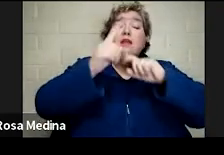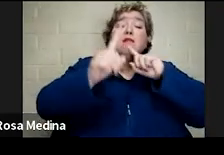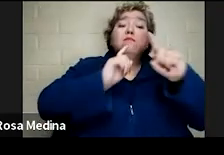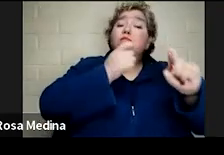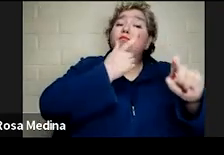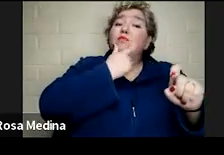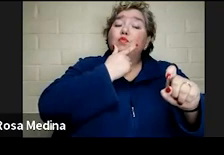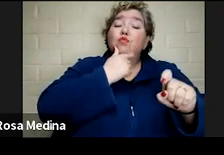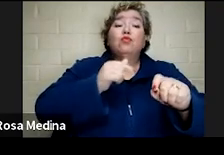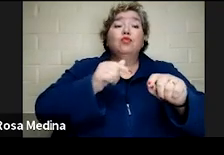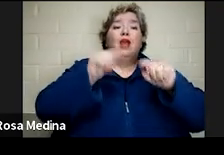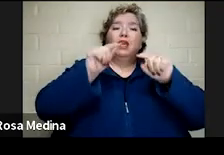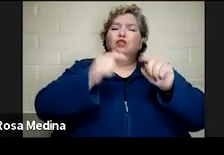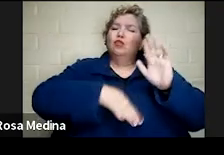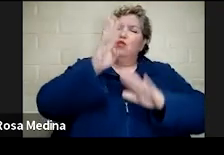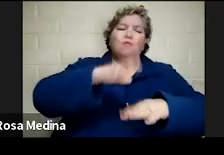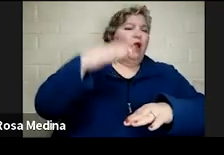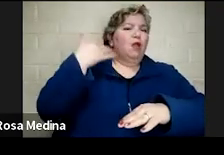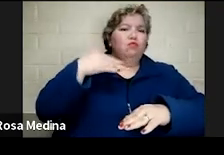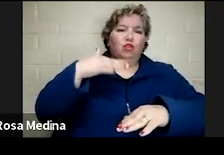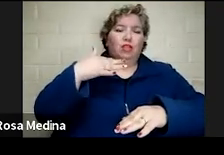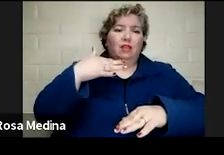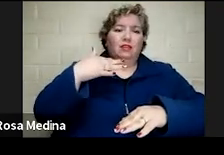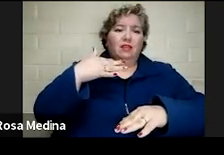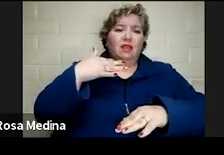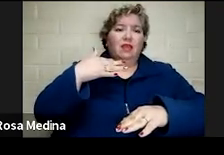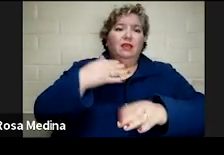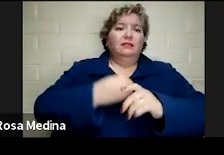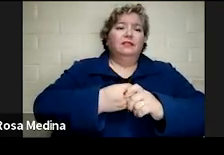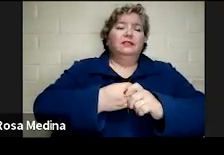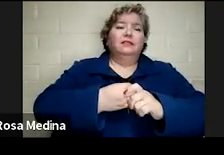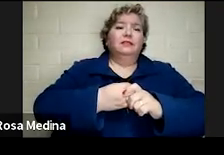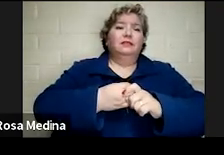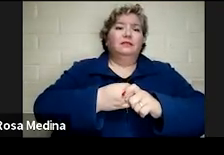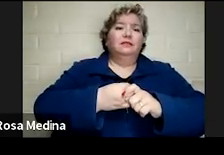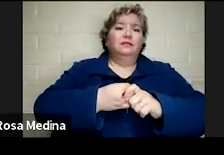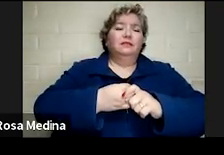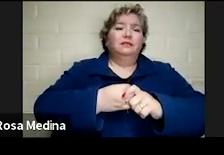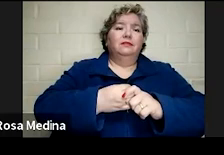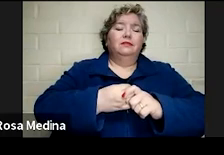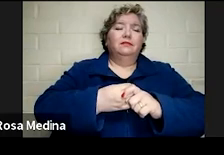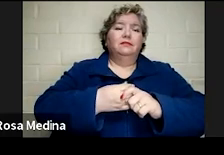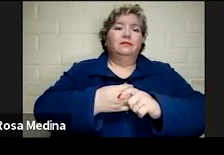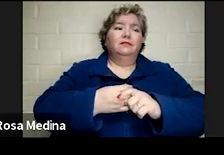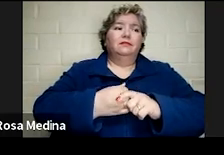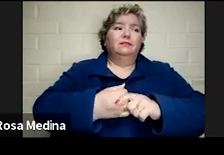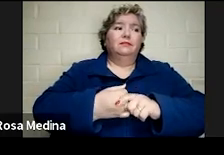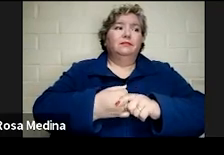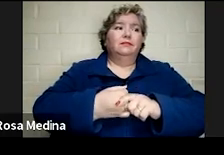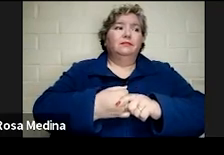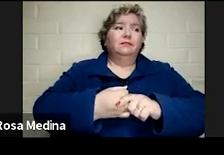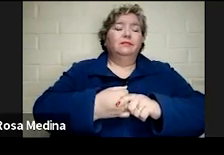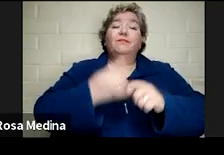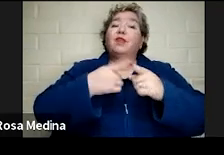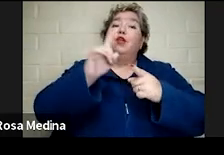que es lo más importante y lo que va a ser más útil para todos ustedes. Y lo otro que quería